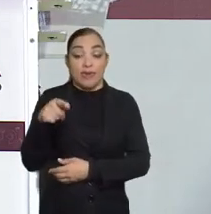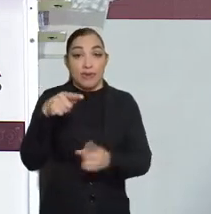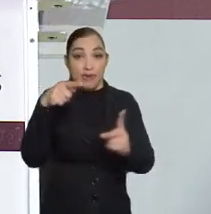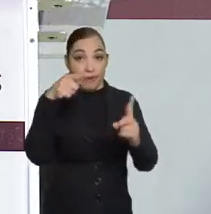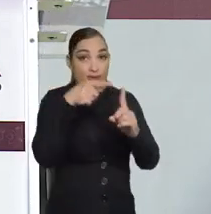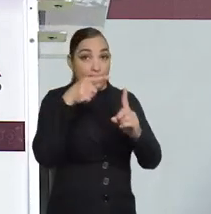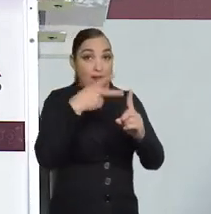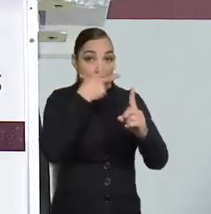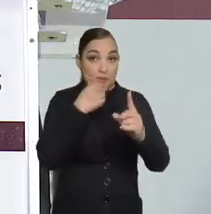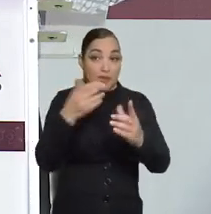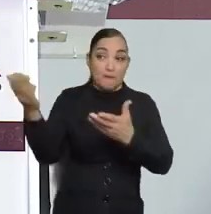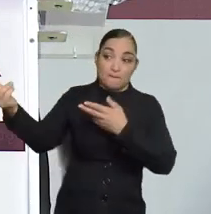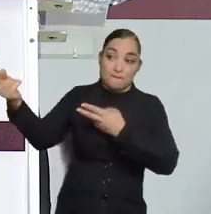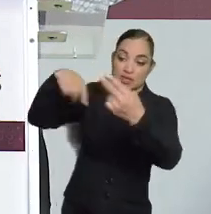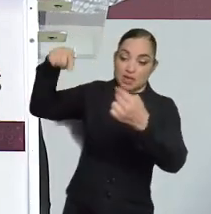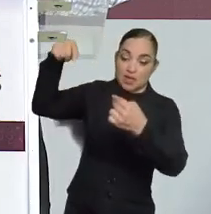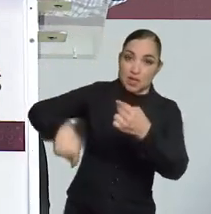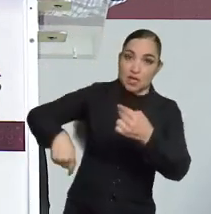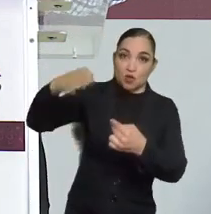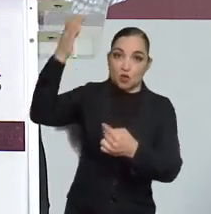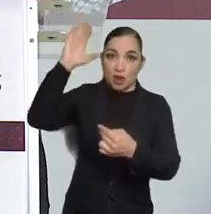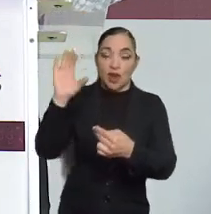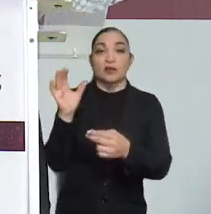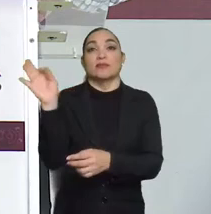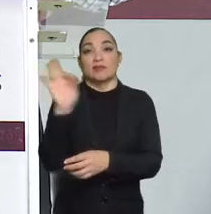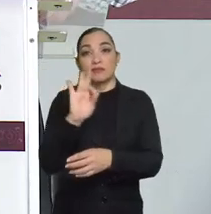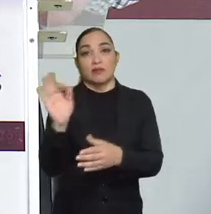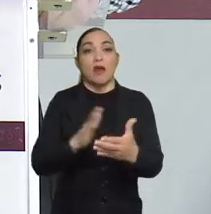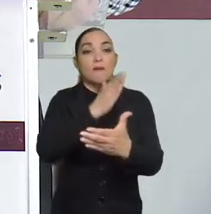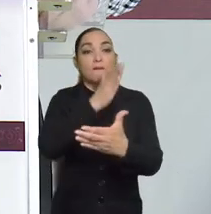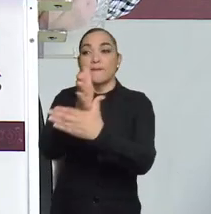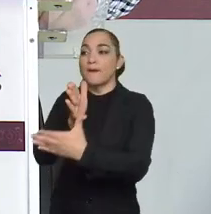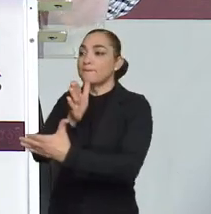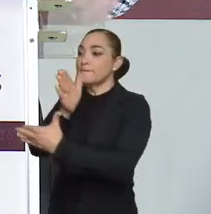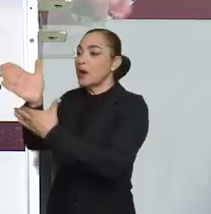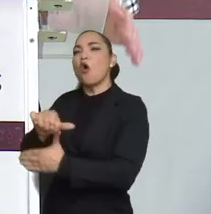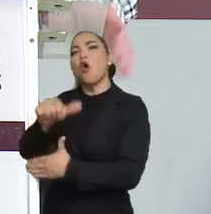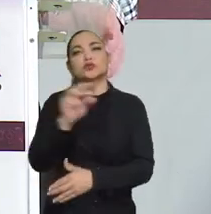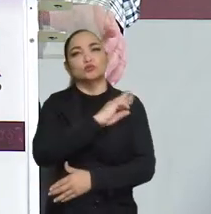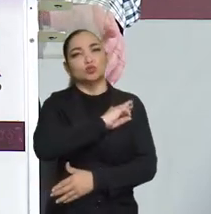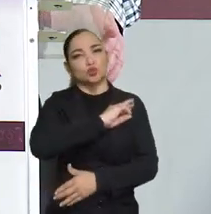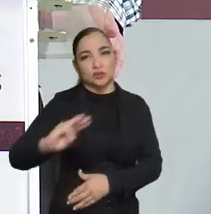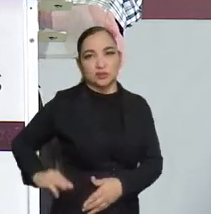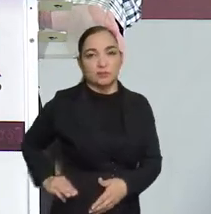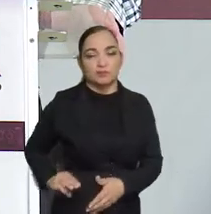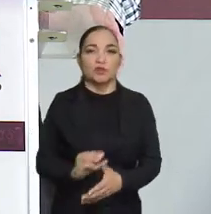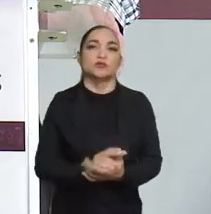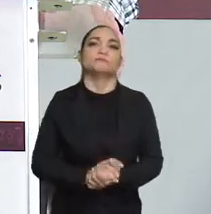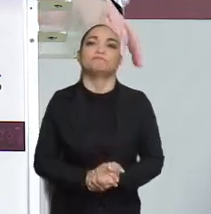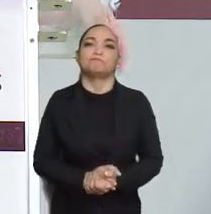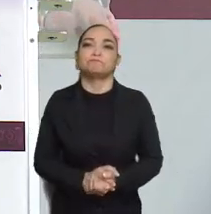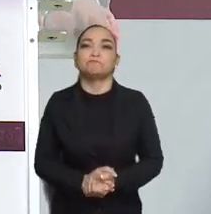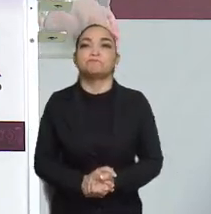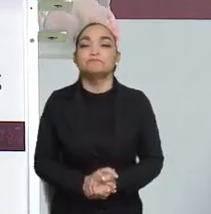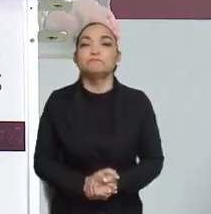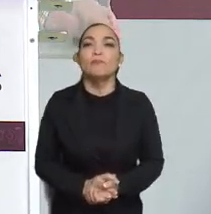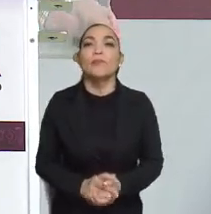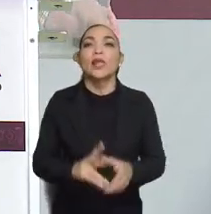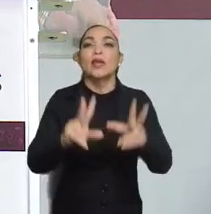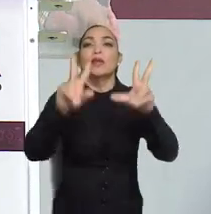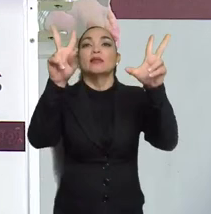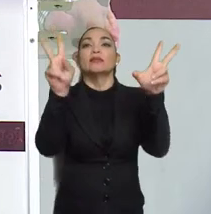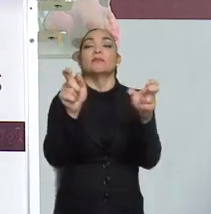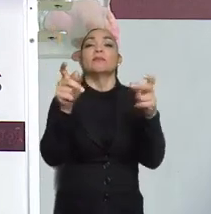OME, a otras partes. En el caso de la visita de Segalmex, a ver, el tema de la